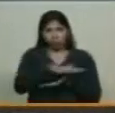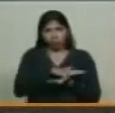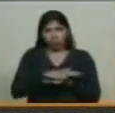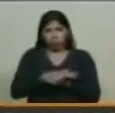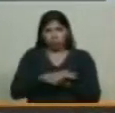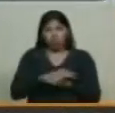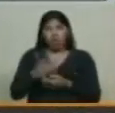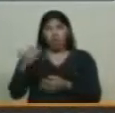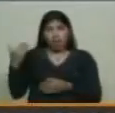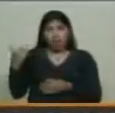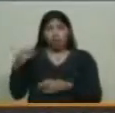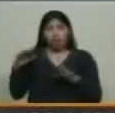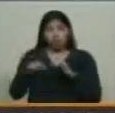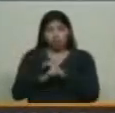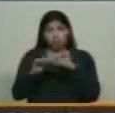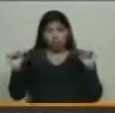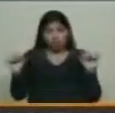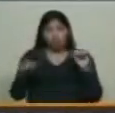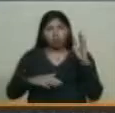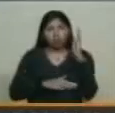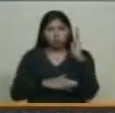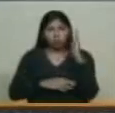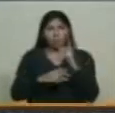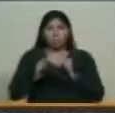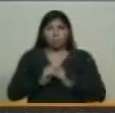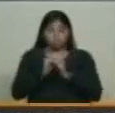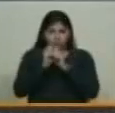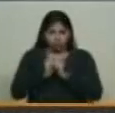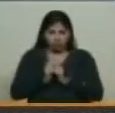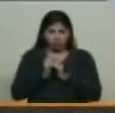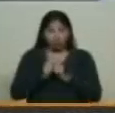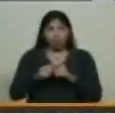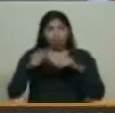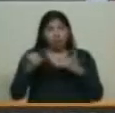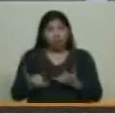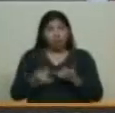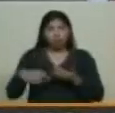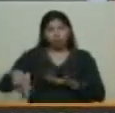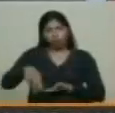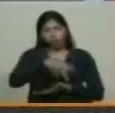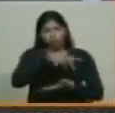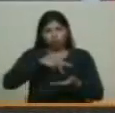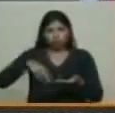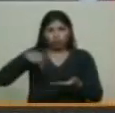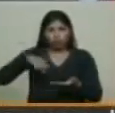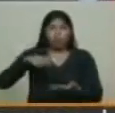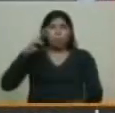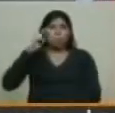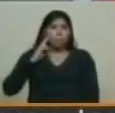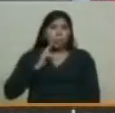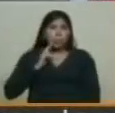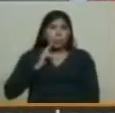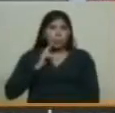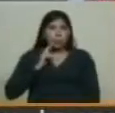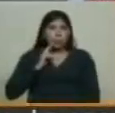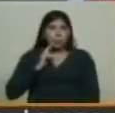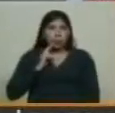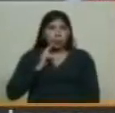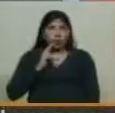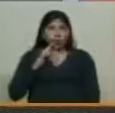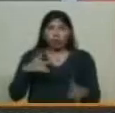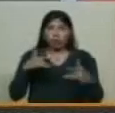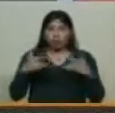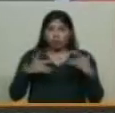de gracias en la iglesia que lleva su nombre. Y en este momento estamos en la Plaza Bolívar, lugar donde se ha realizado una sección solemne. El orador de